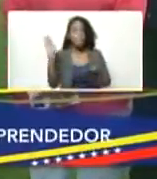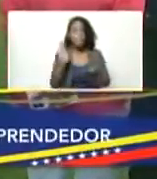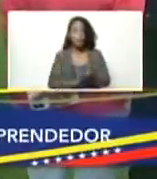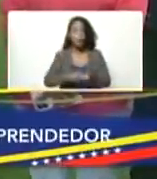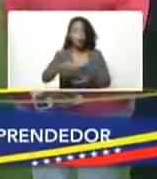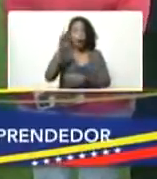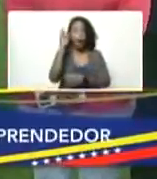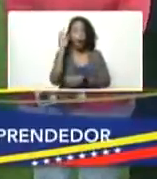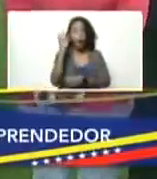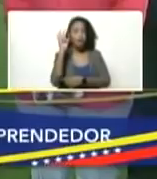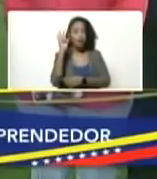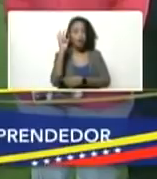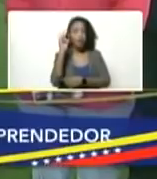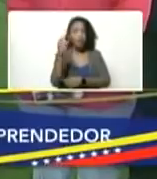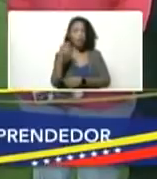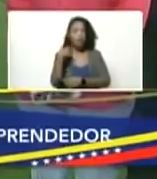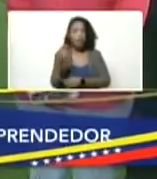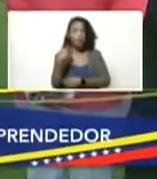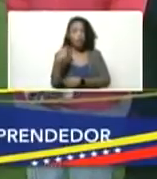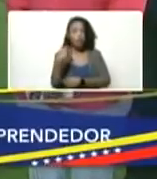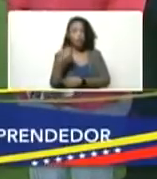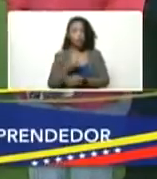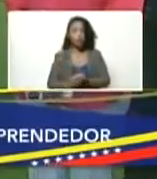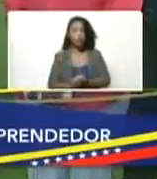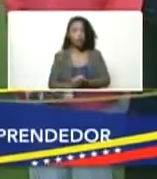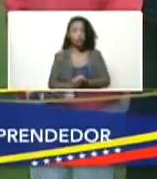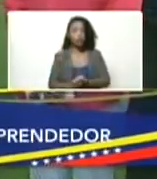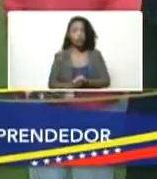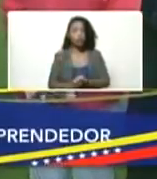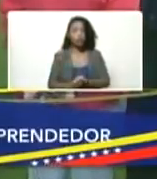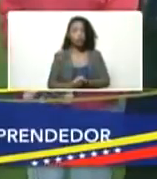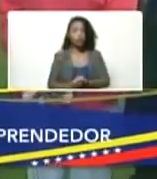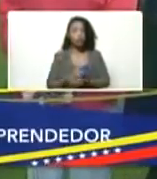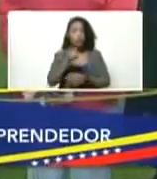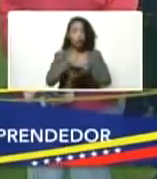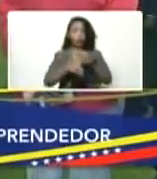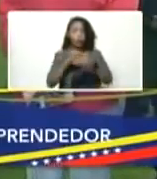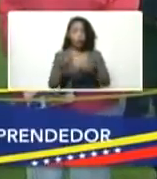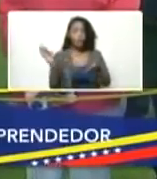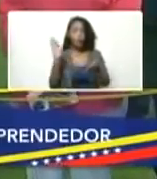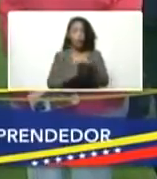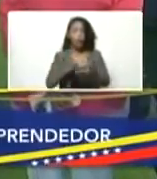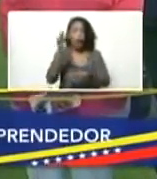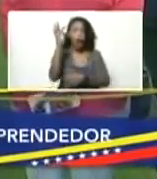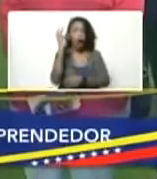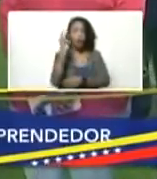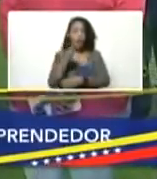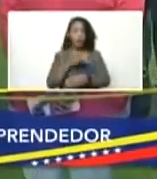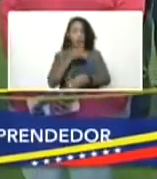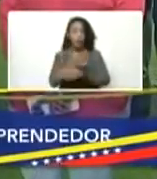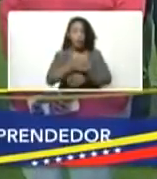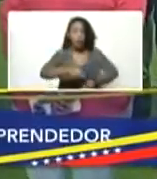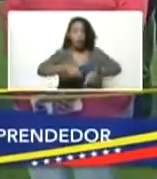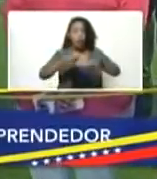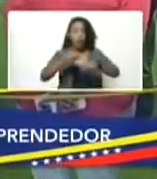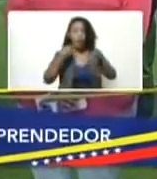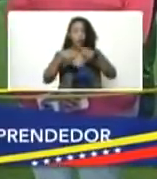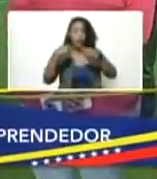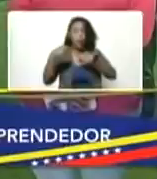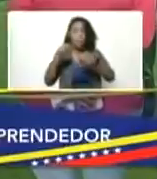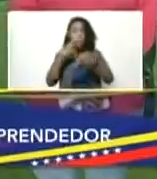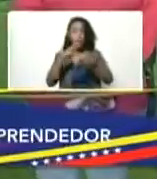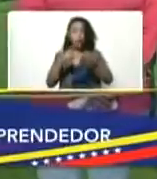F... del financiamiento. Del financiamiento, te toca aplicar la F de ir al mercado a vender tus